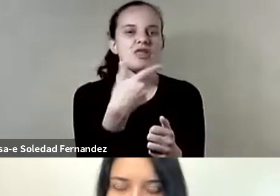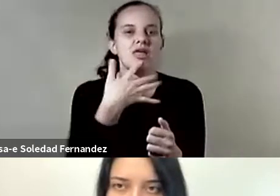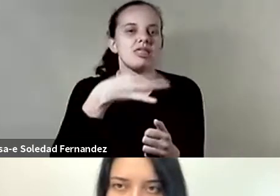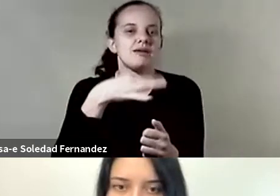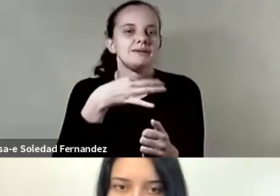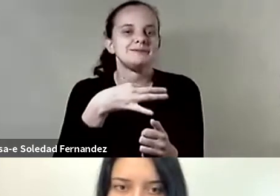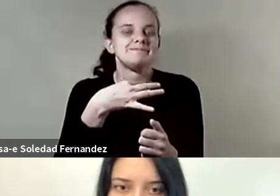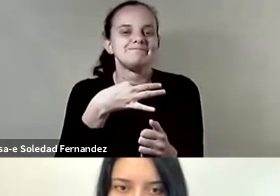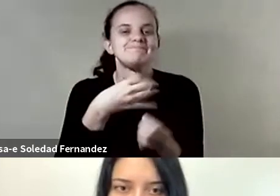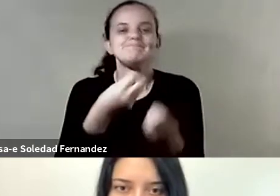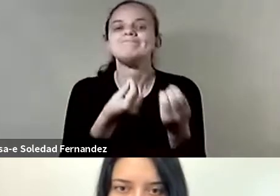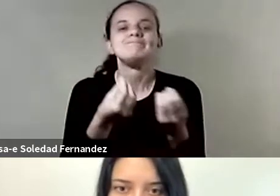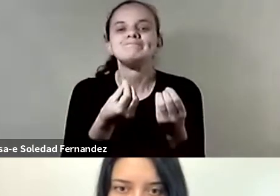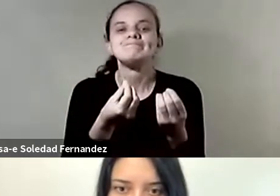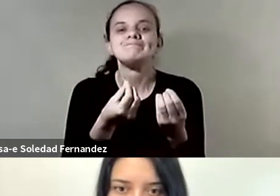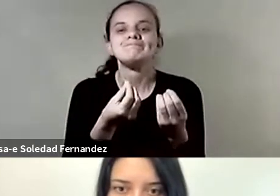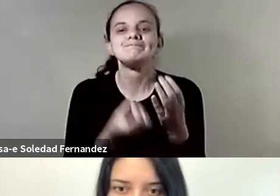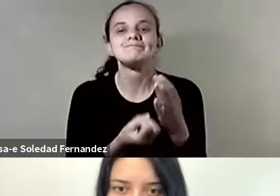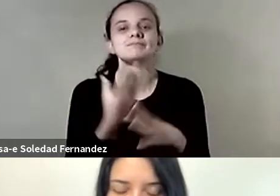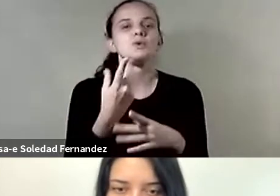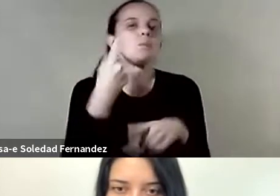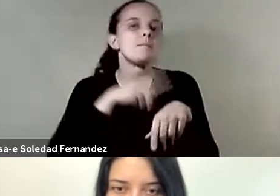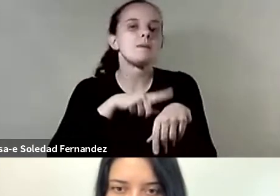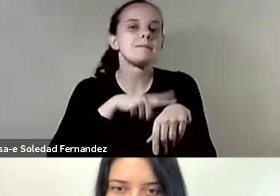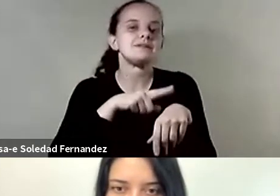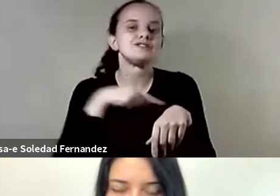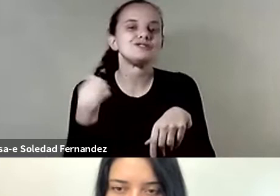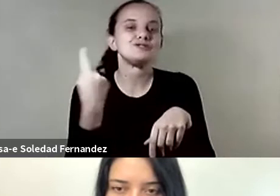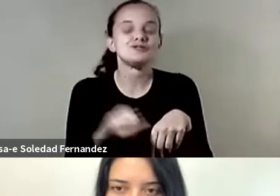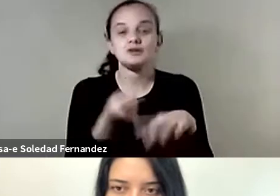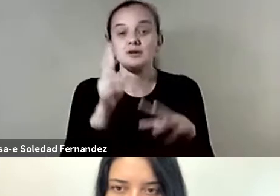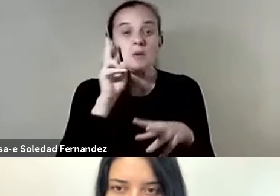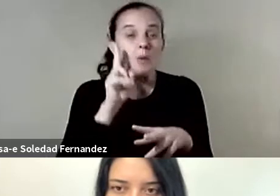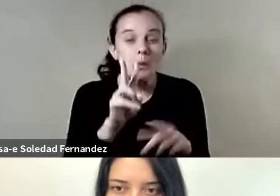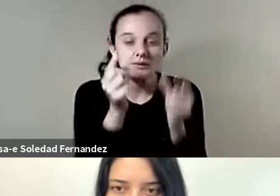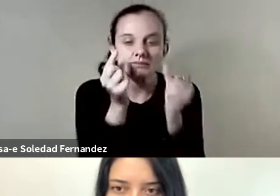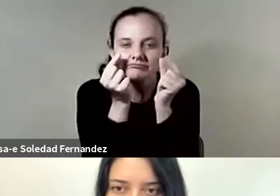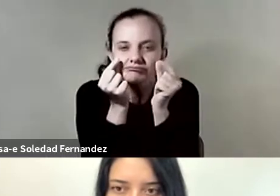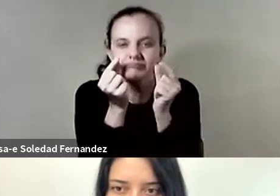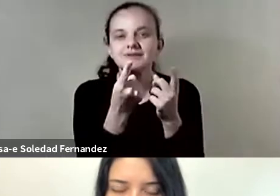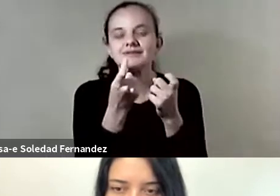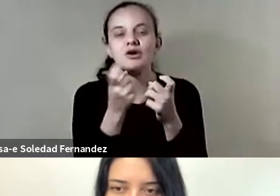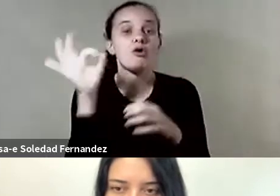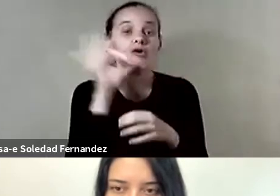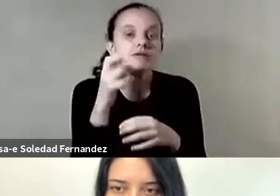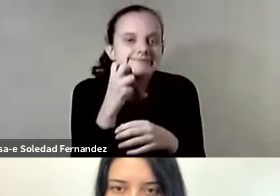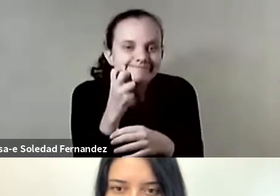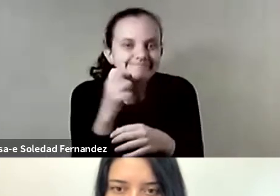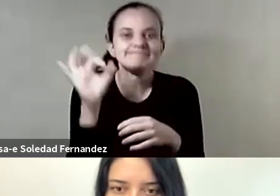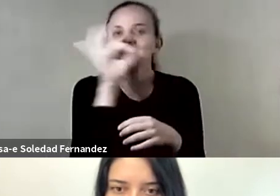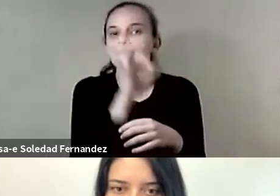premisa, porque en algún momento también vamos a tener presbicia, vamos a envejecer y